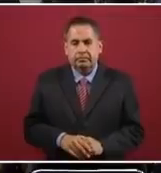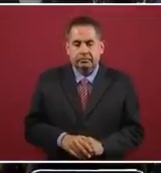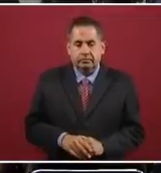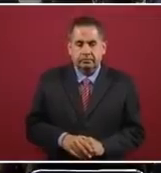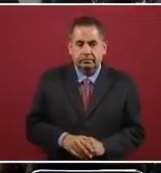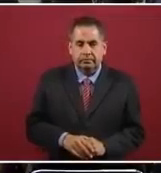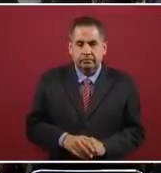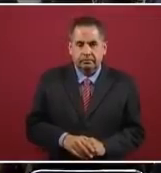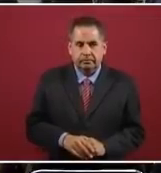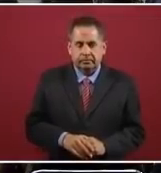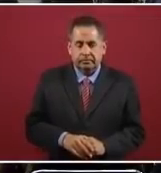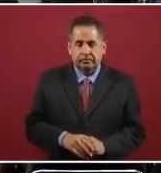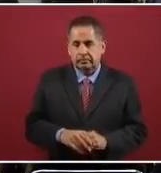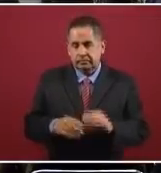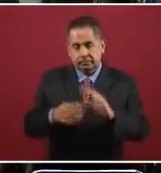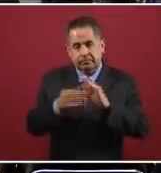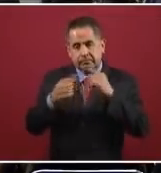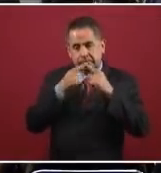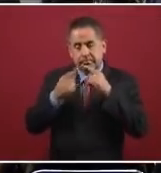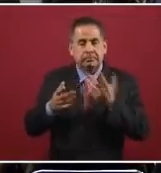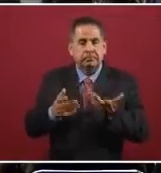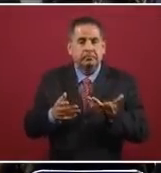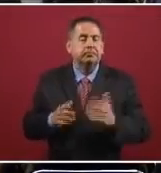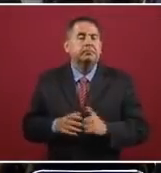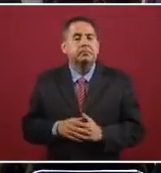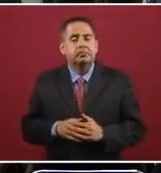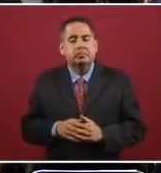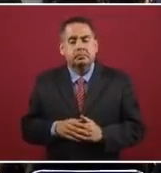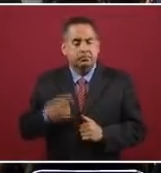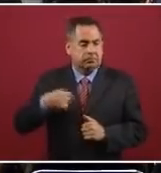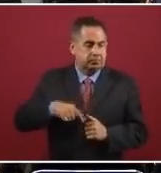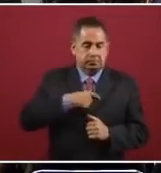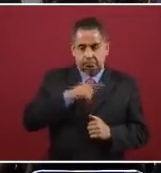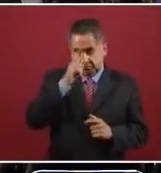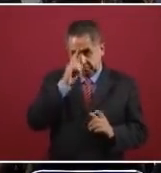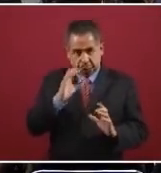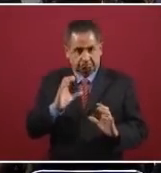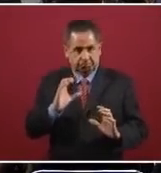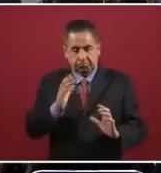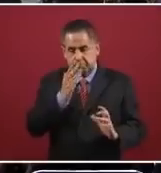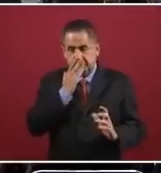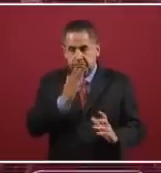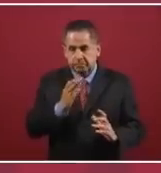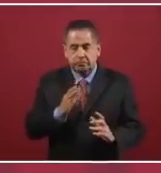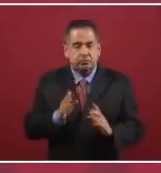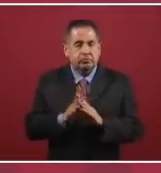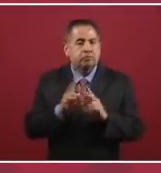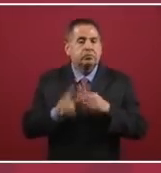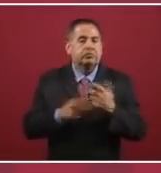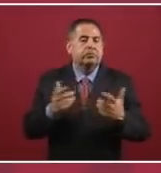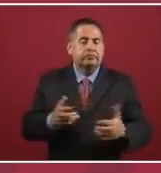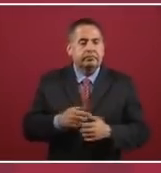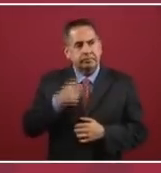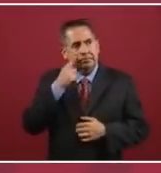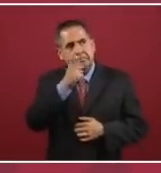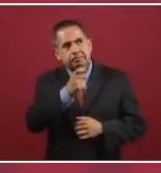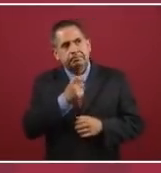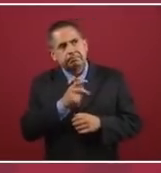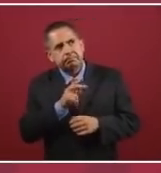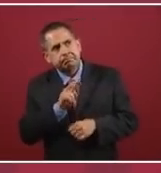Entonces, no descartamos, estamos muy pendientes de lo que van a hacer en Estados